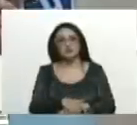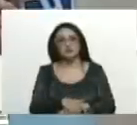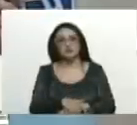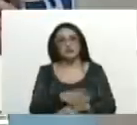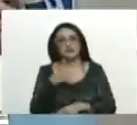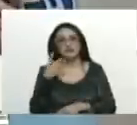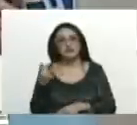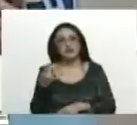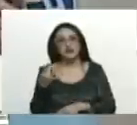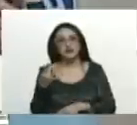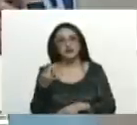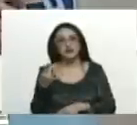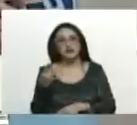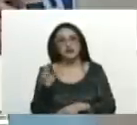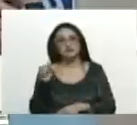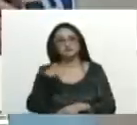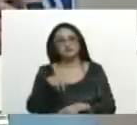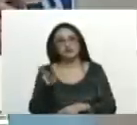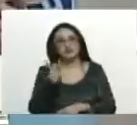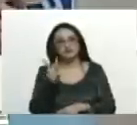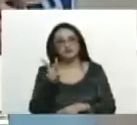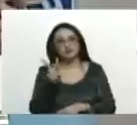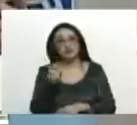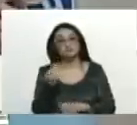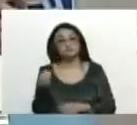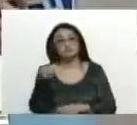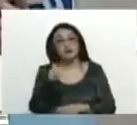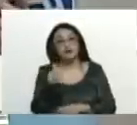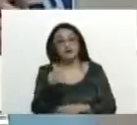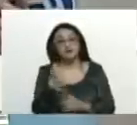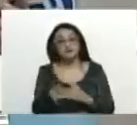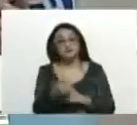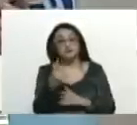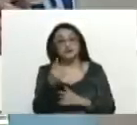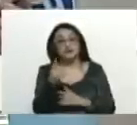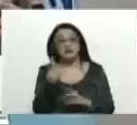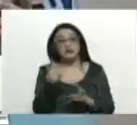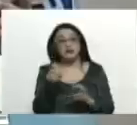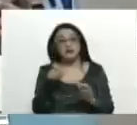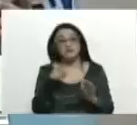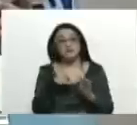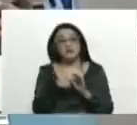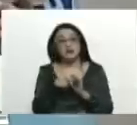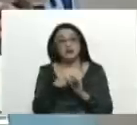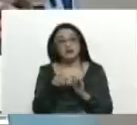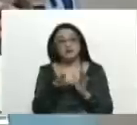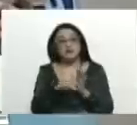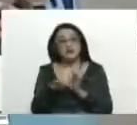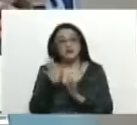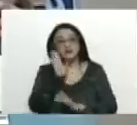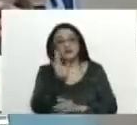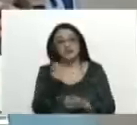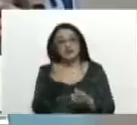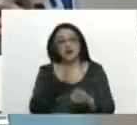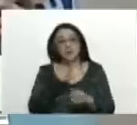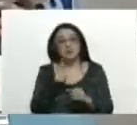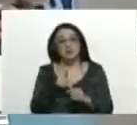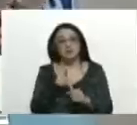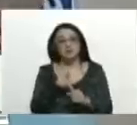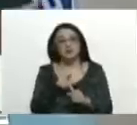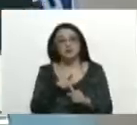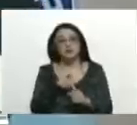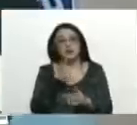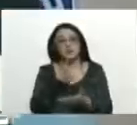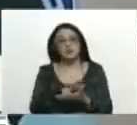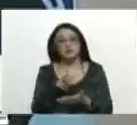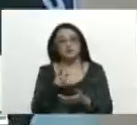a Italia de Italia Venezuela adicionalmente aparece en el caso de intervención de malversación de fondos de pedevesa con